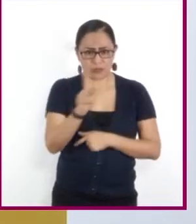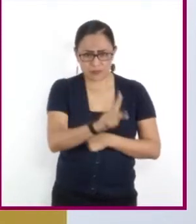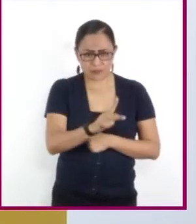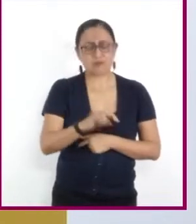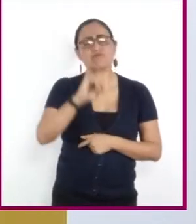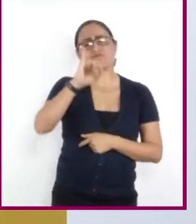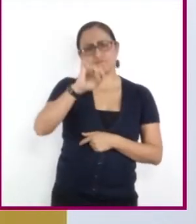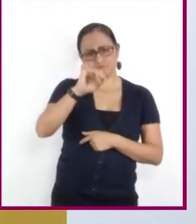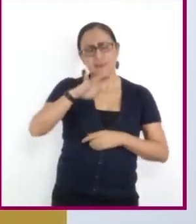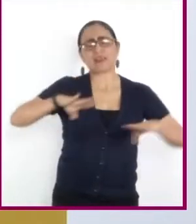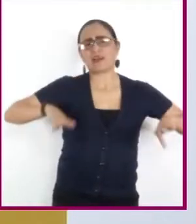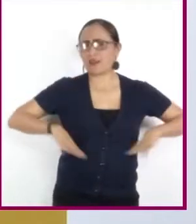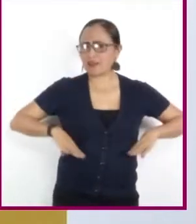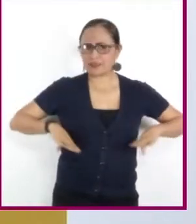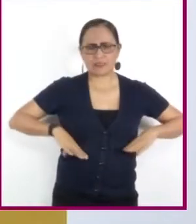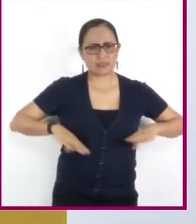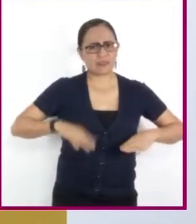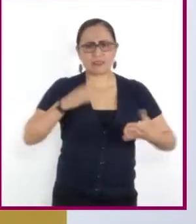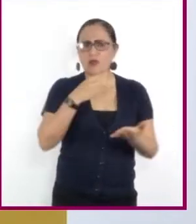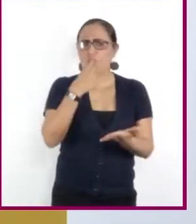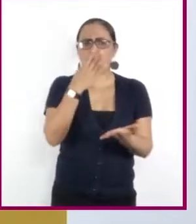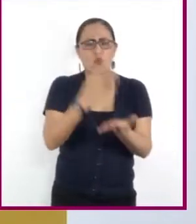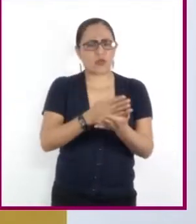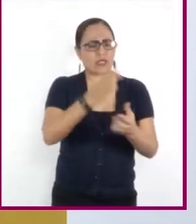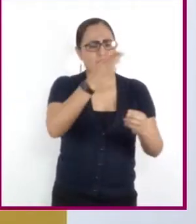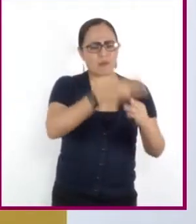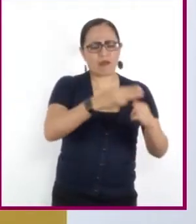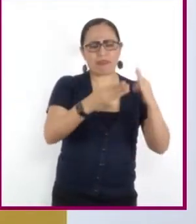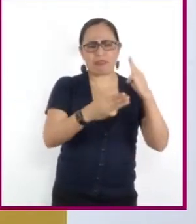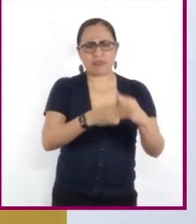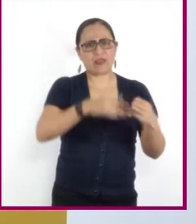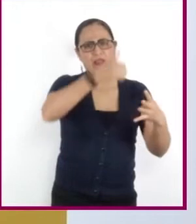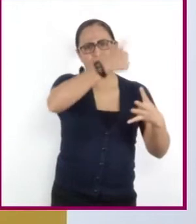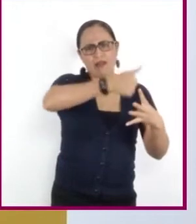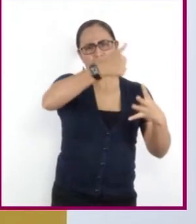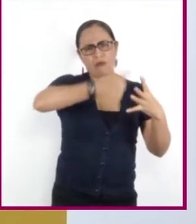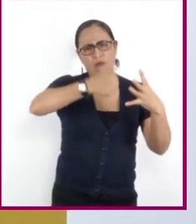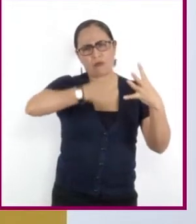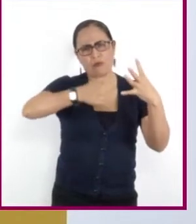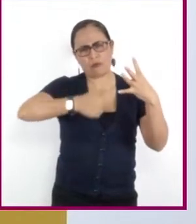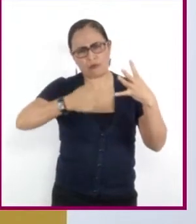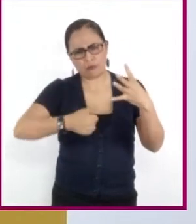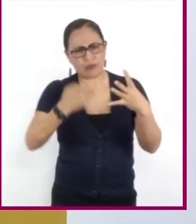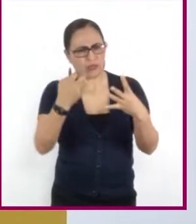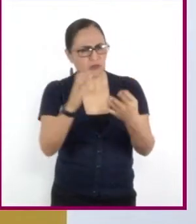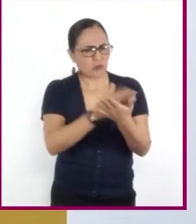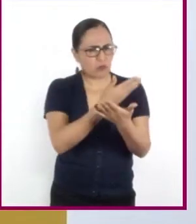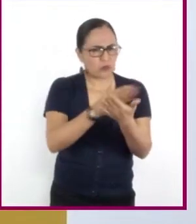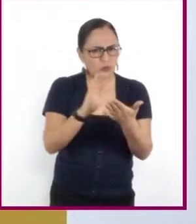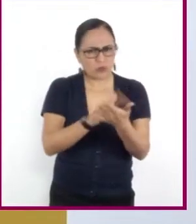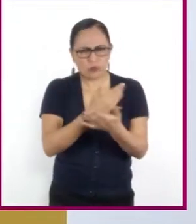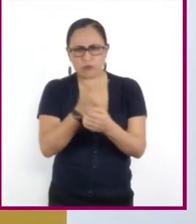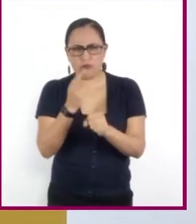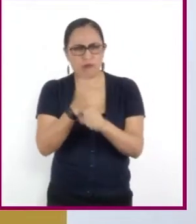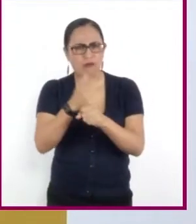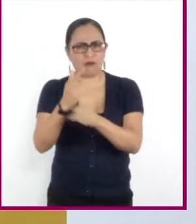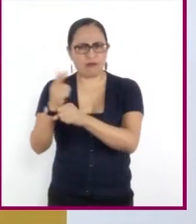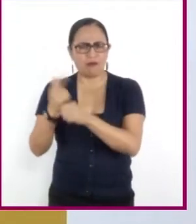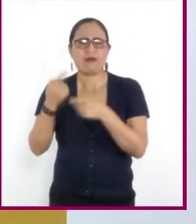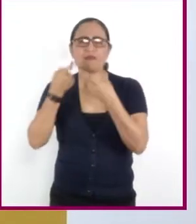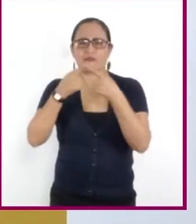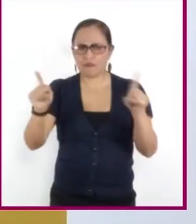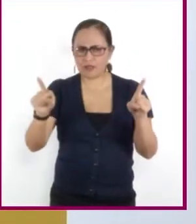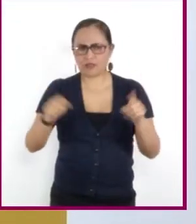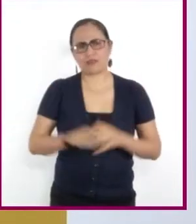esta característica es única para cada elemento, por lo cual nos permite diferenciarlo de otros. ¿Cómo